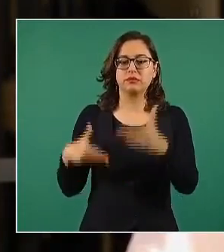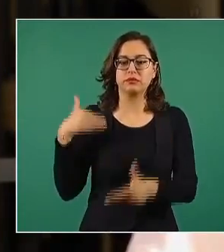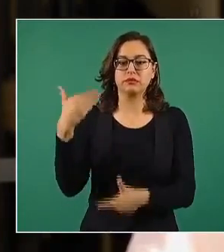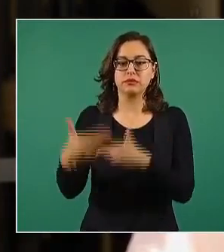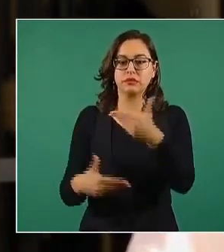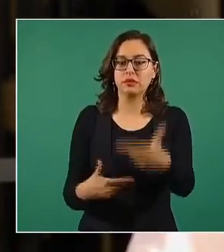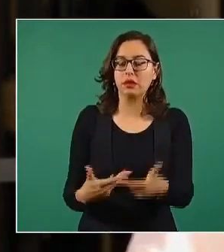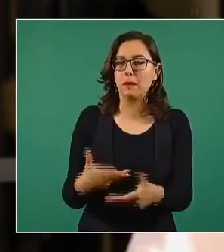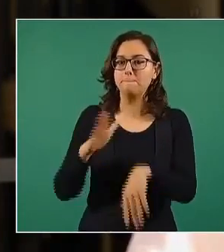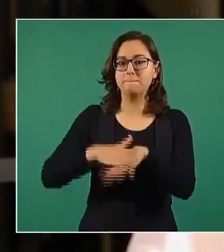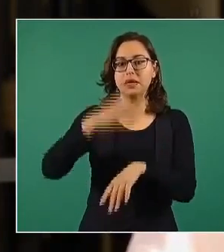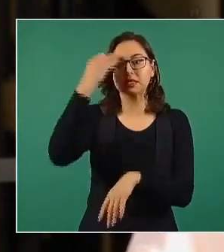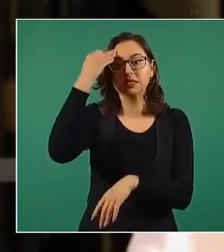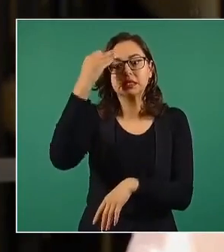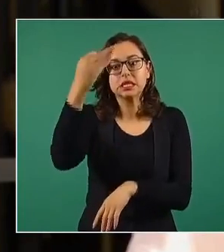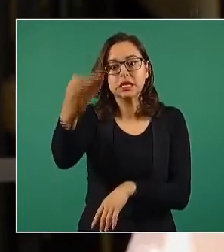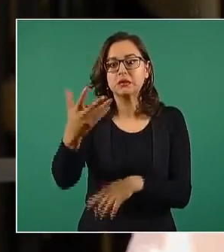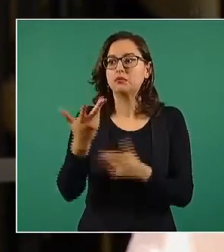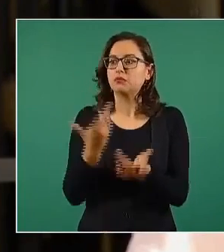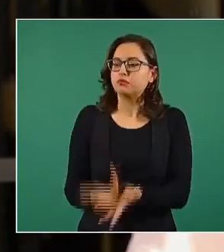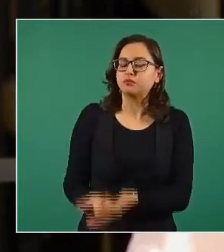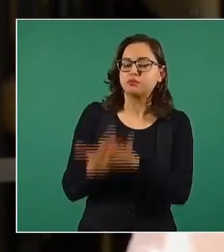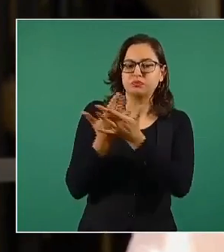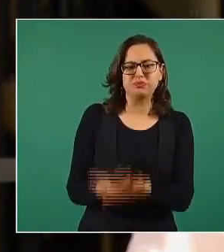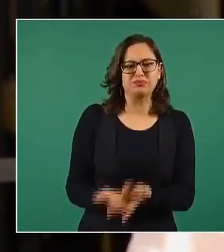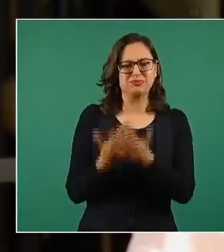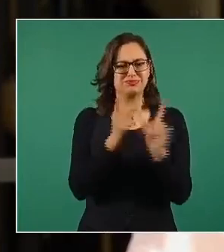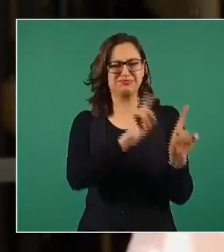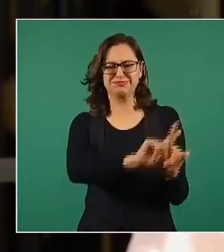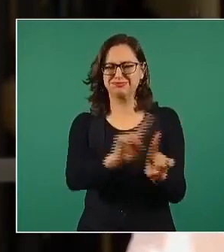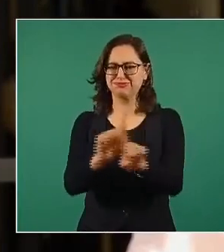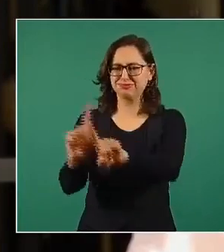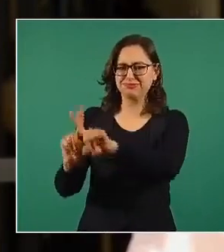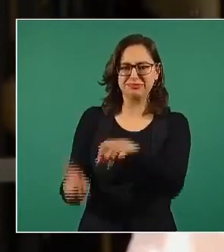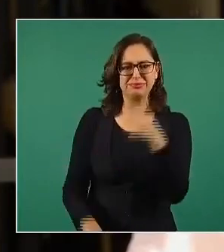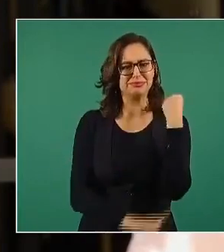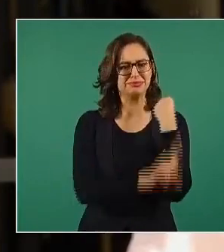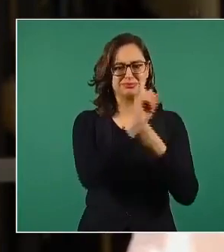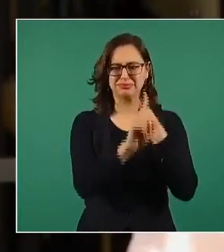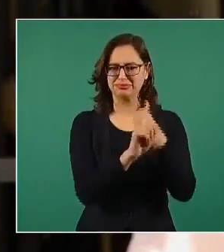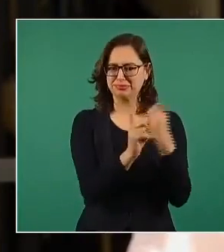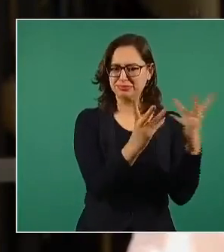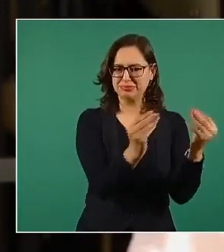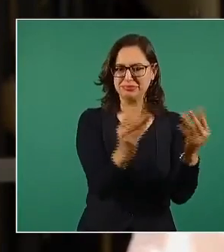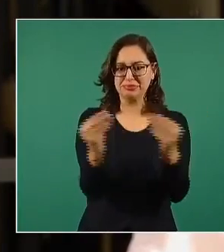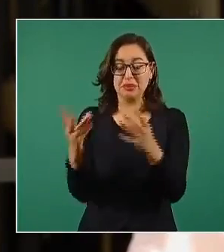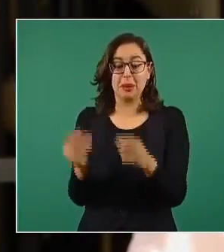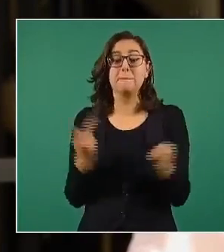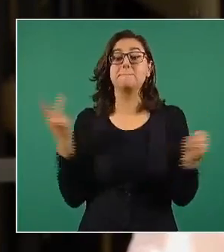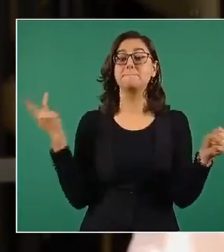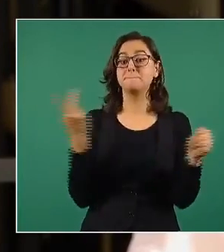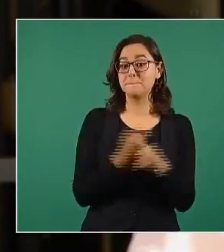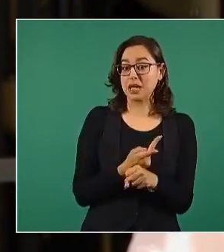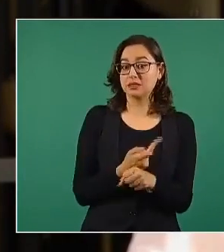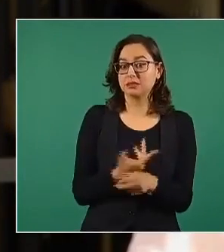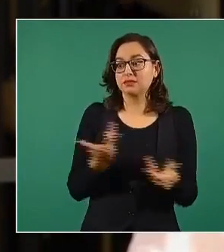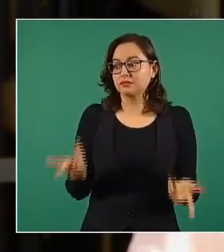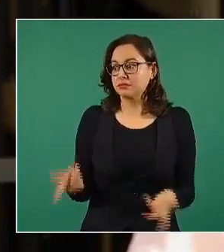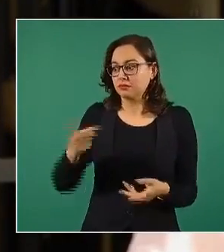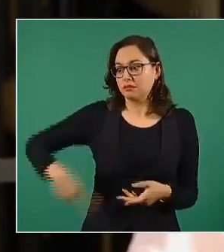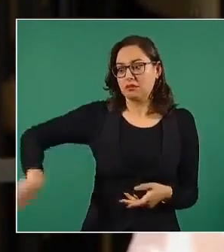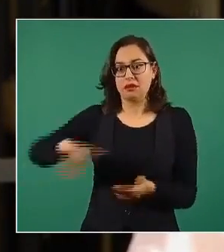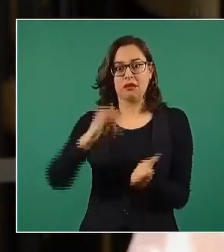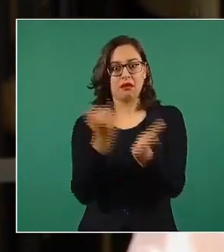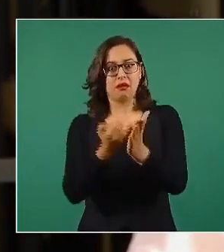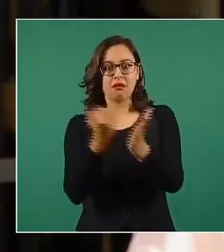el resto en más, y dan otros argumentos. Esto, desde luego, impide el cumplimiento de las